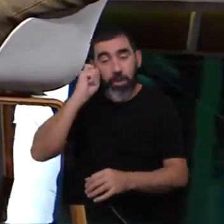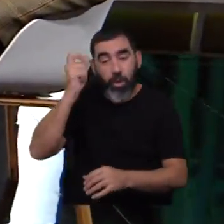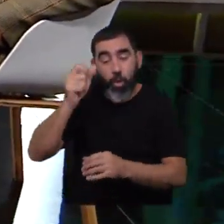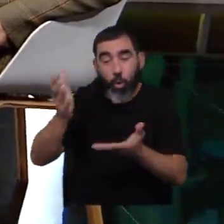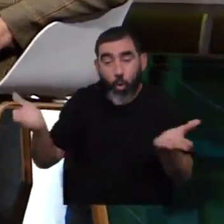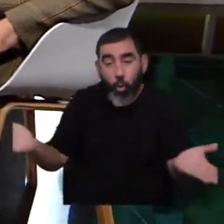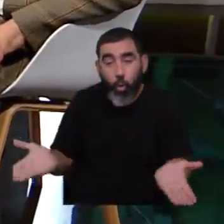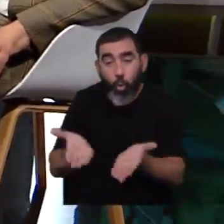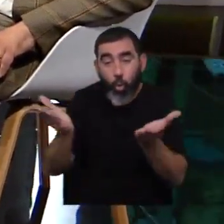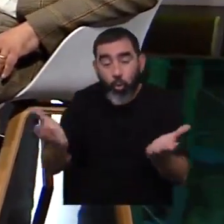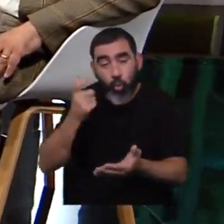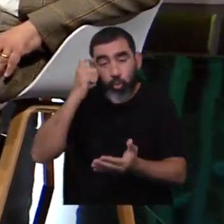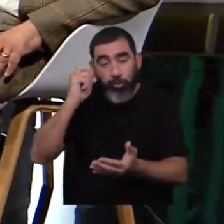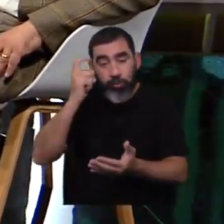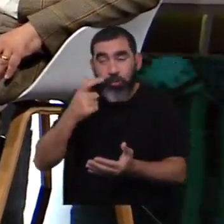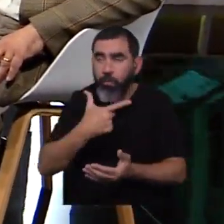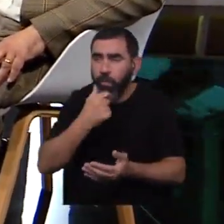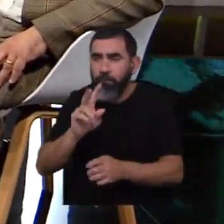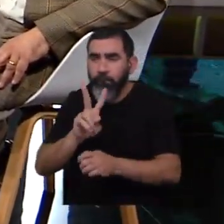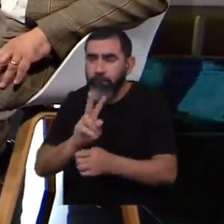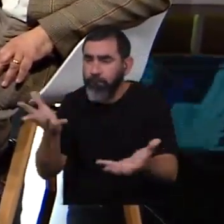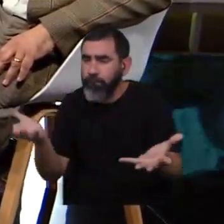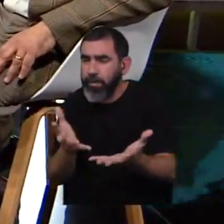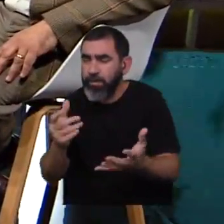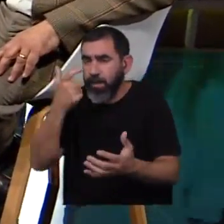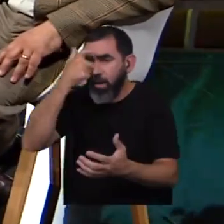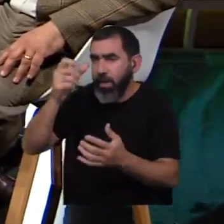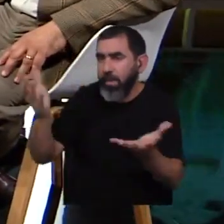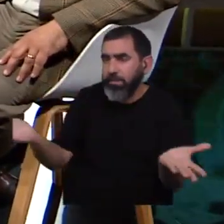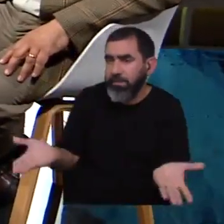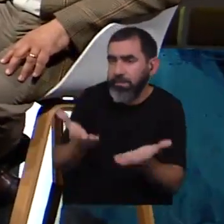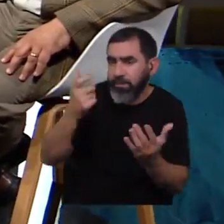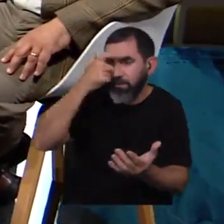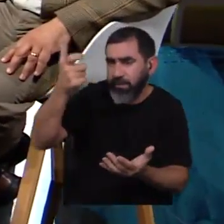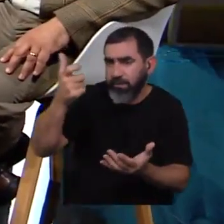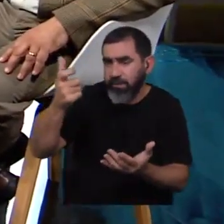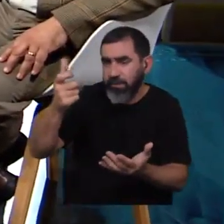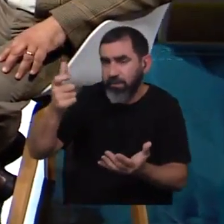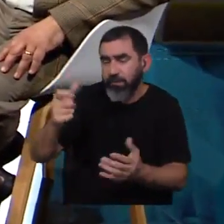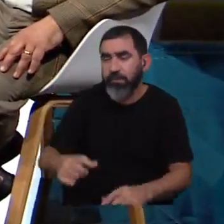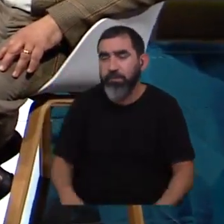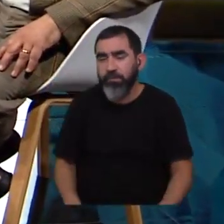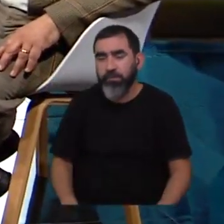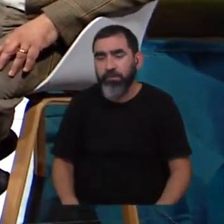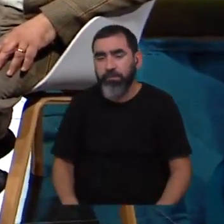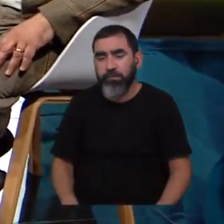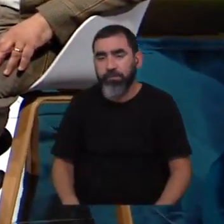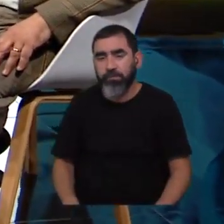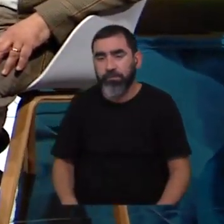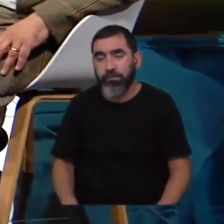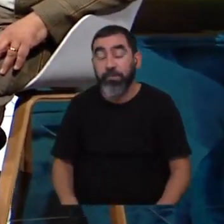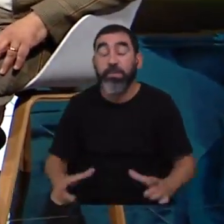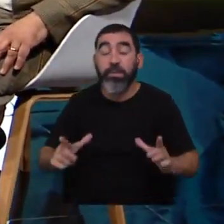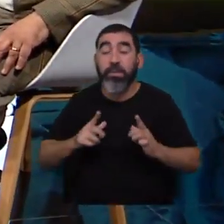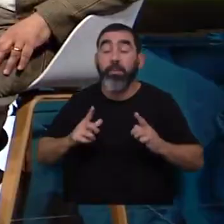conocimiento. ¿Es un poquito más fácil defender hoy la generación de conocimiento en los lugares donde hay que ir a pelearla? Uno tenía la esperanza